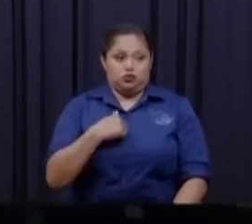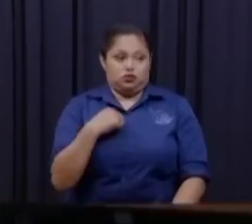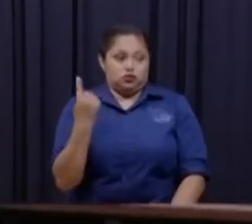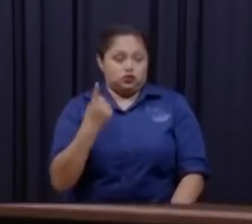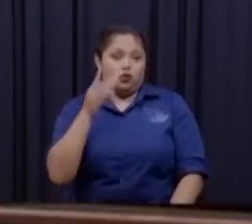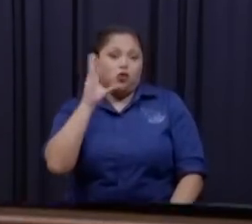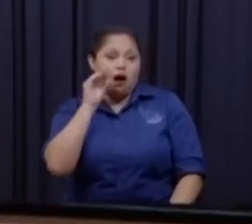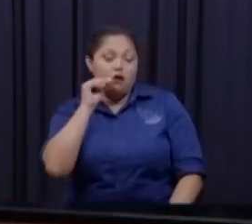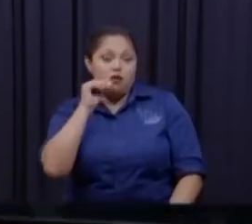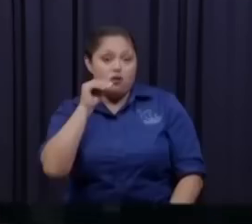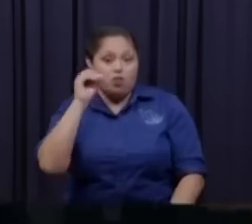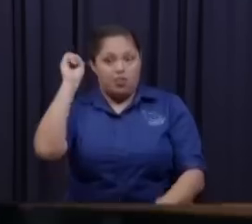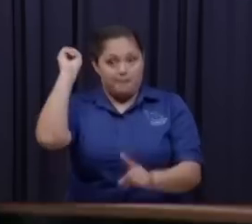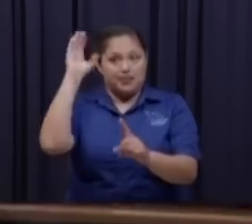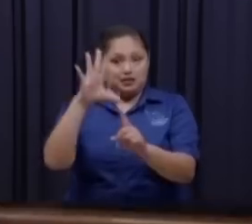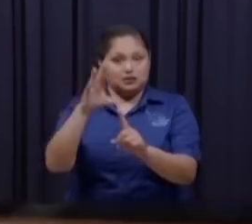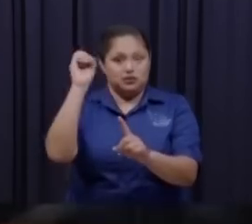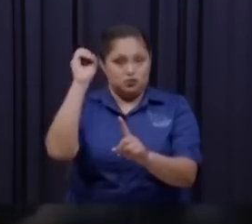hablando de las bendiciones.